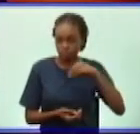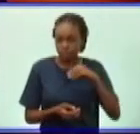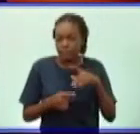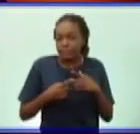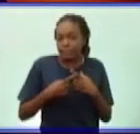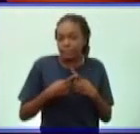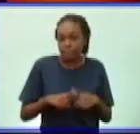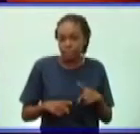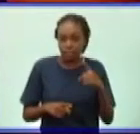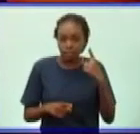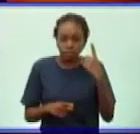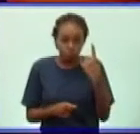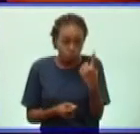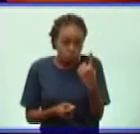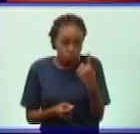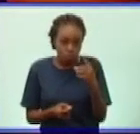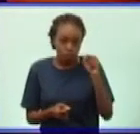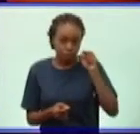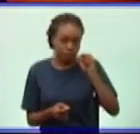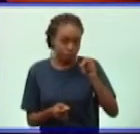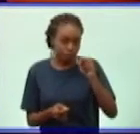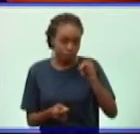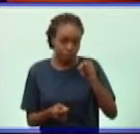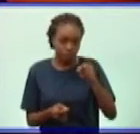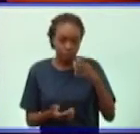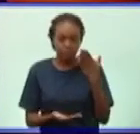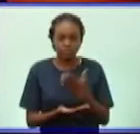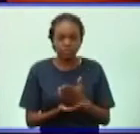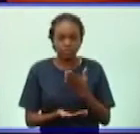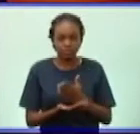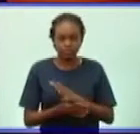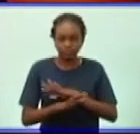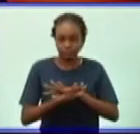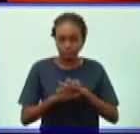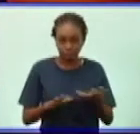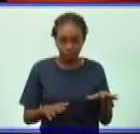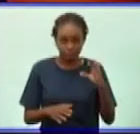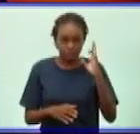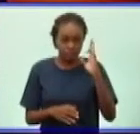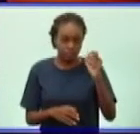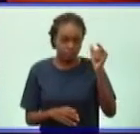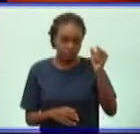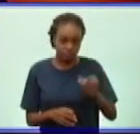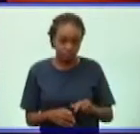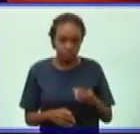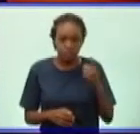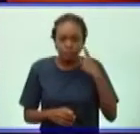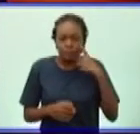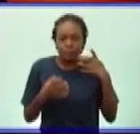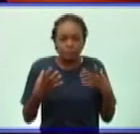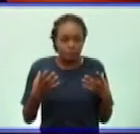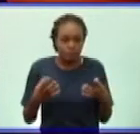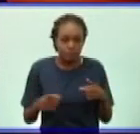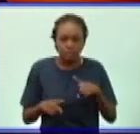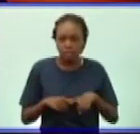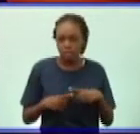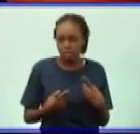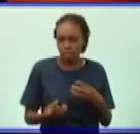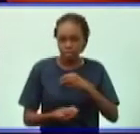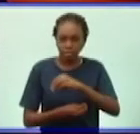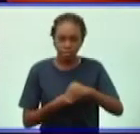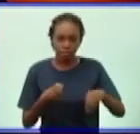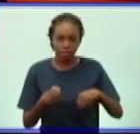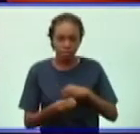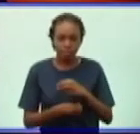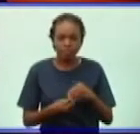fenómeno que ustedes estudiaron en la unidad número 2 que los físicos le dan mucha importancia, porque es uno de los cambios más